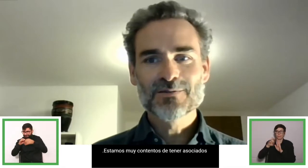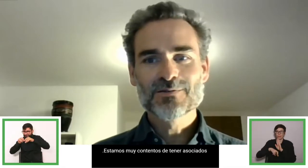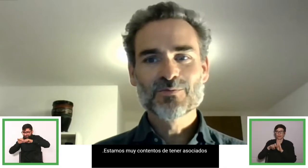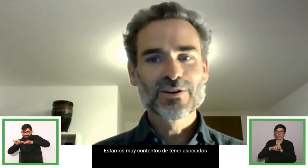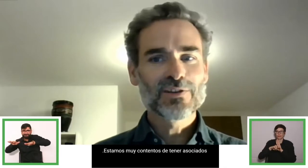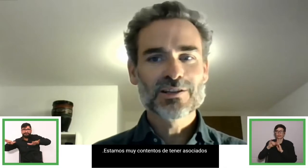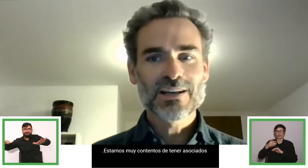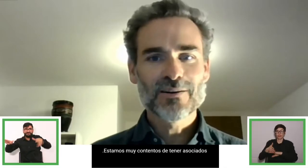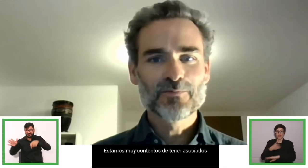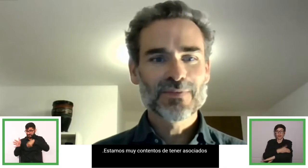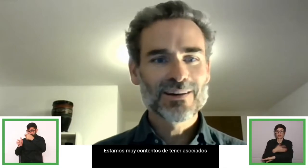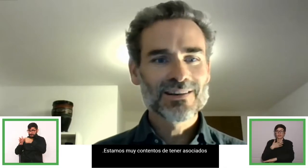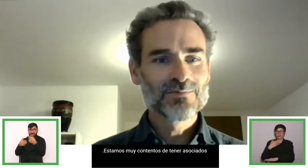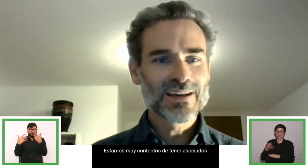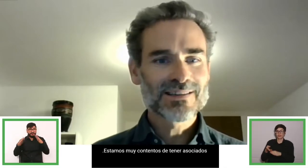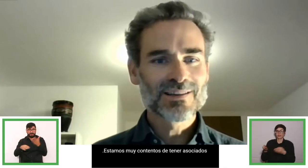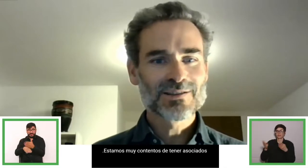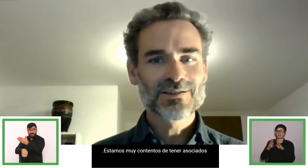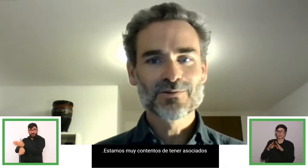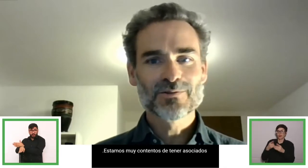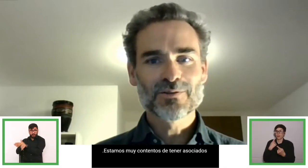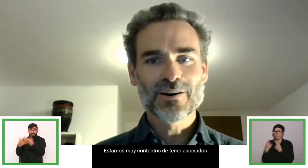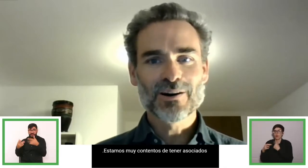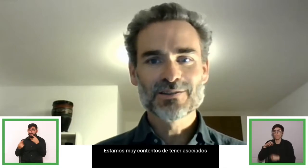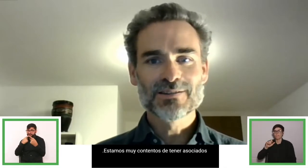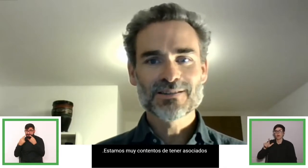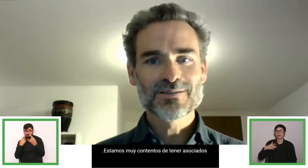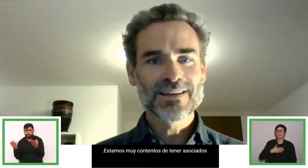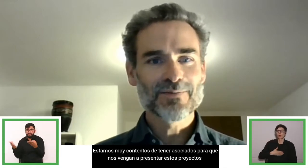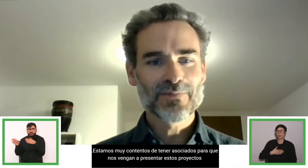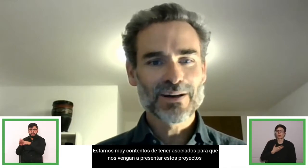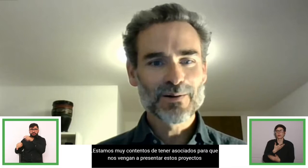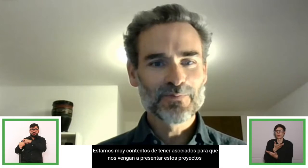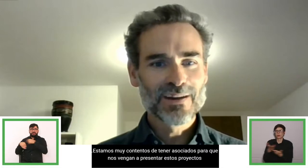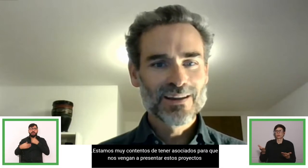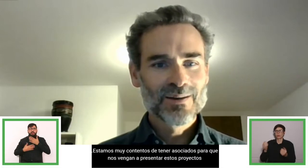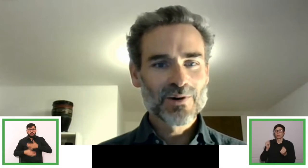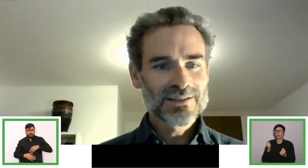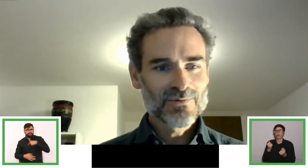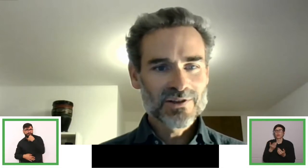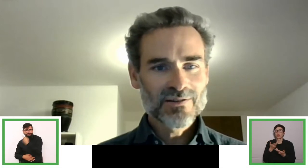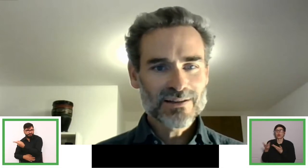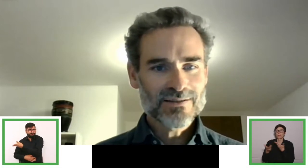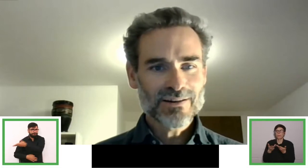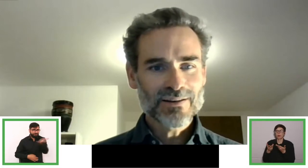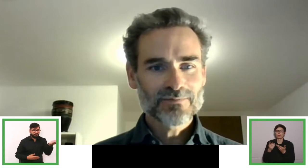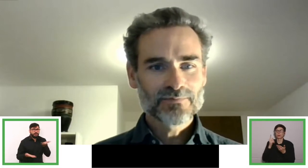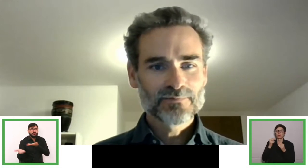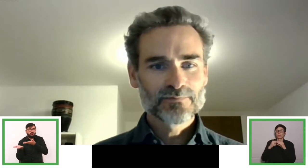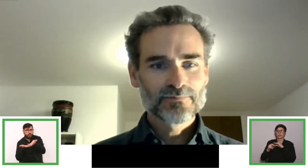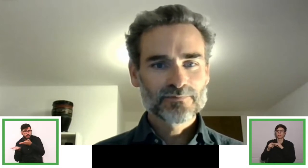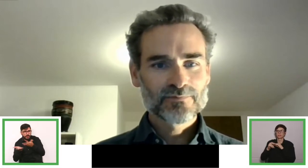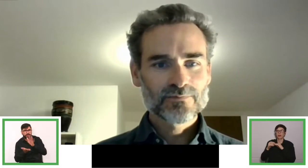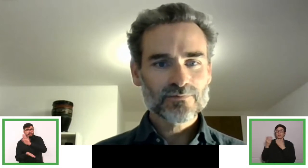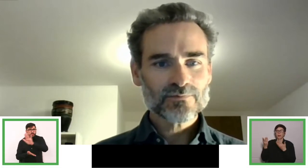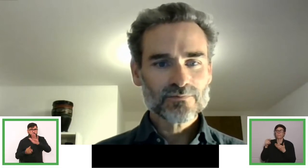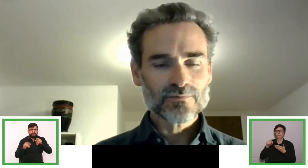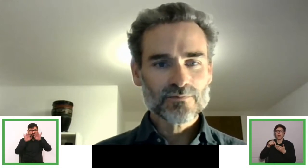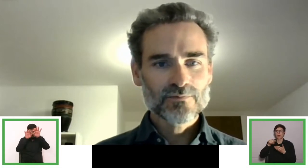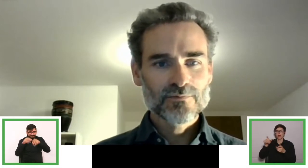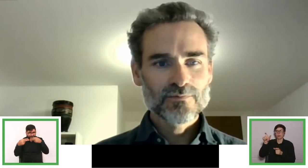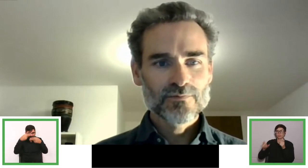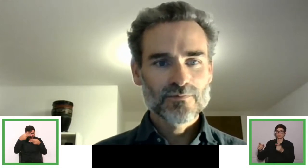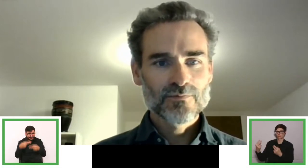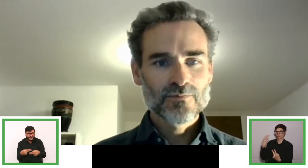de cerrar el panel, me gustaría que todos compartan un mensaje para la audiencia hoy. Martín, ¿te gustaría empezar con